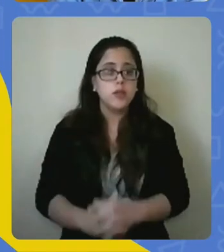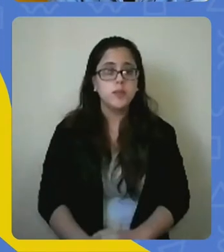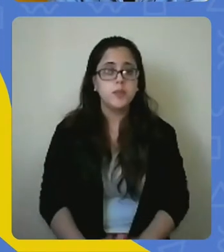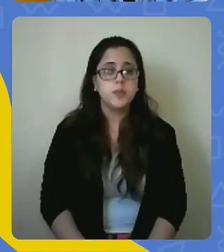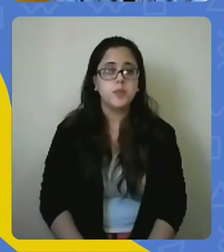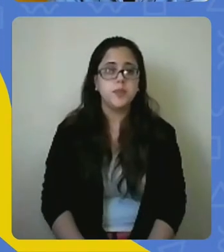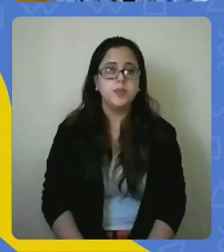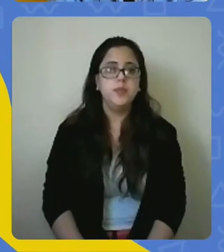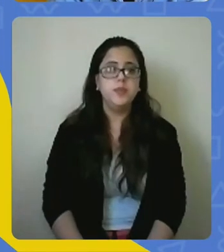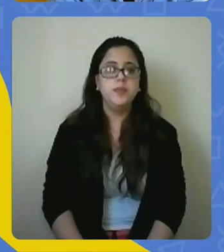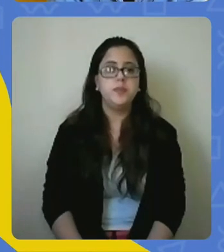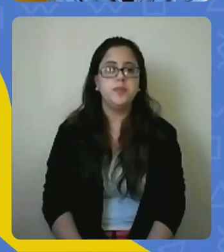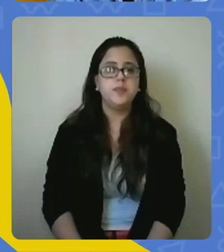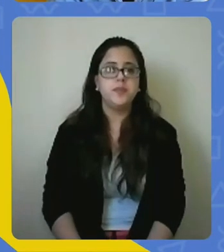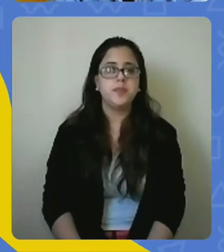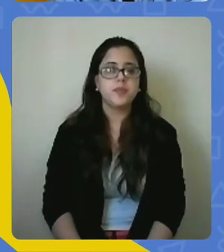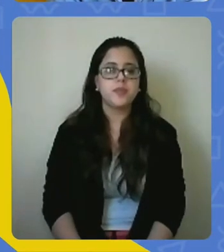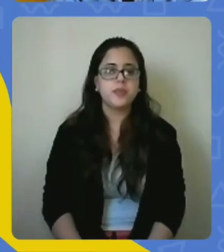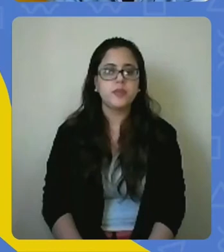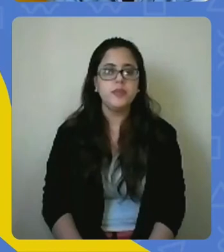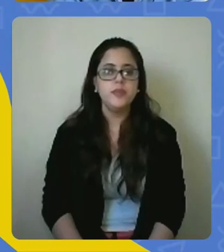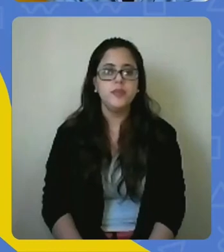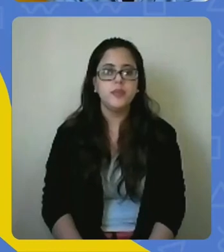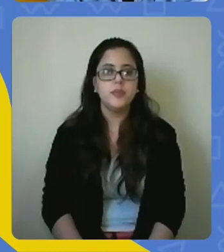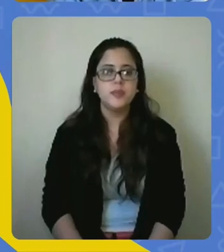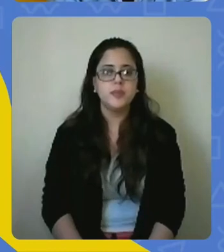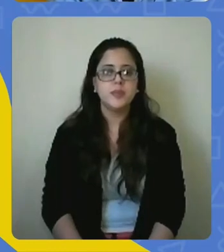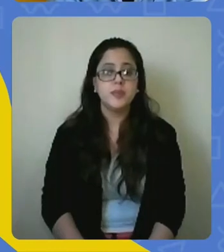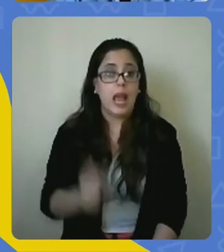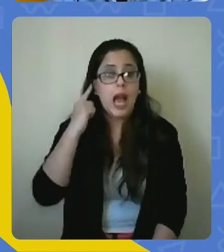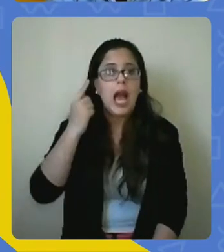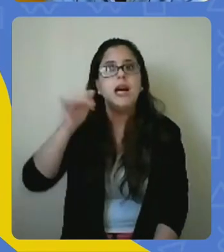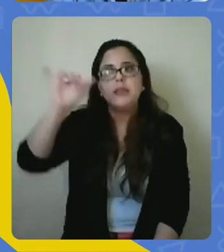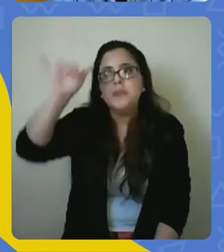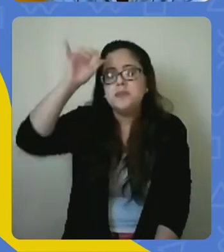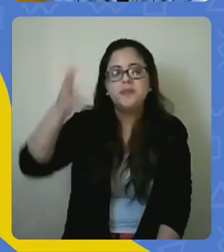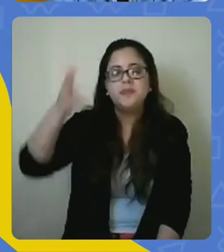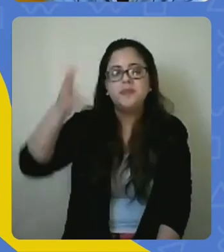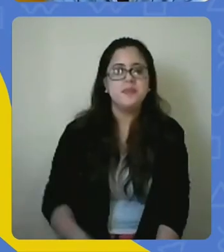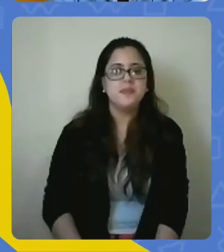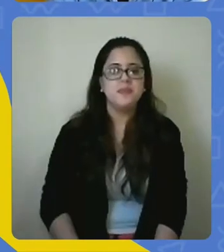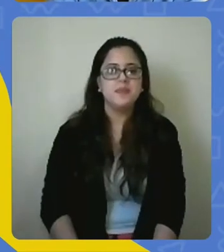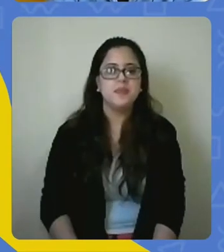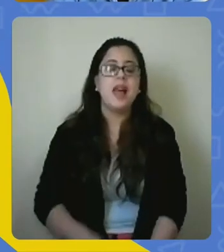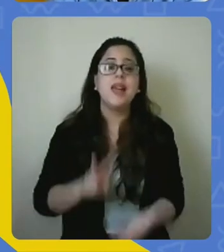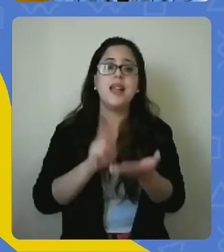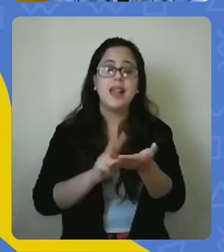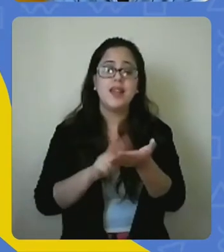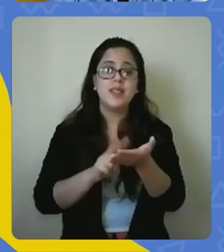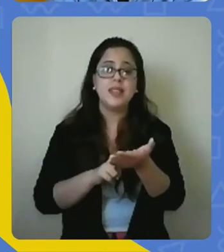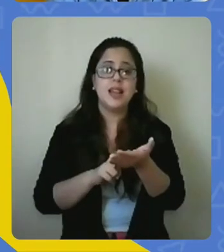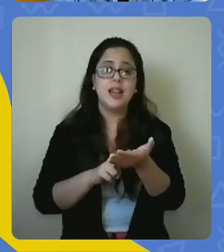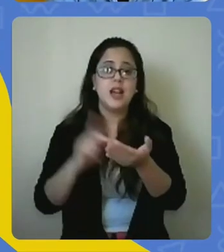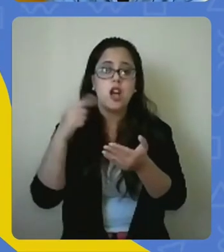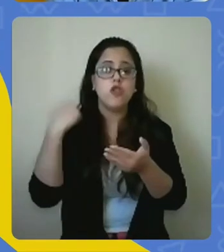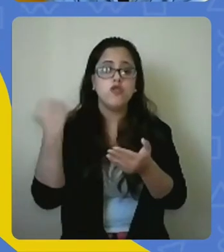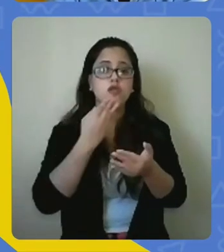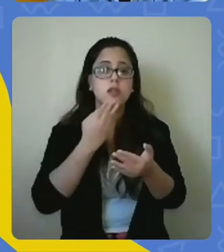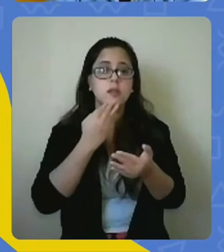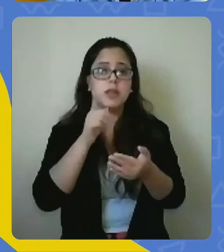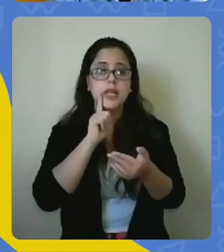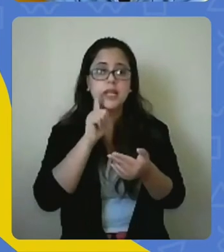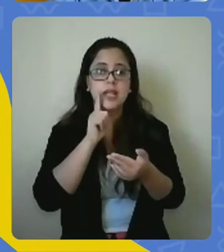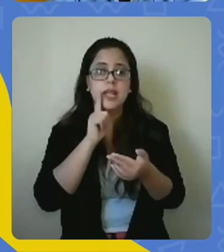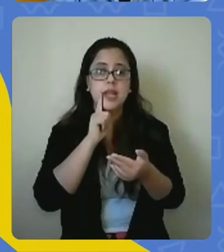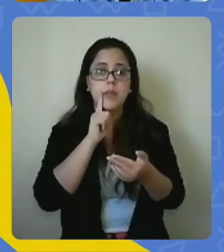¿Estamos ahí? Sí. ¿Se escuchan? Ah, perdón. En realidad, nosotros también tenemos nuestro